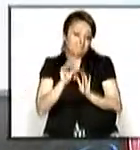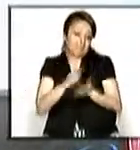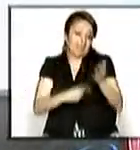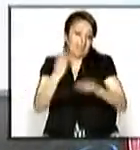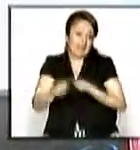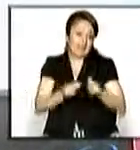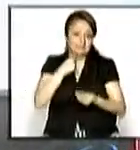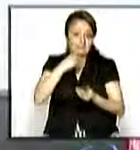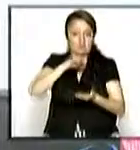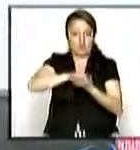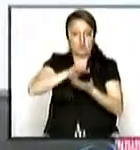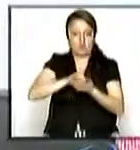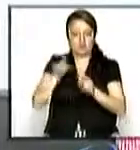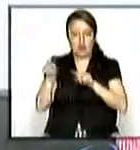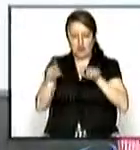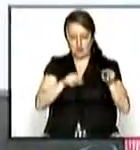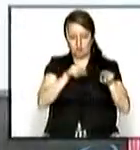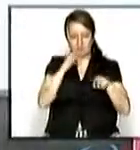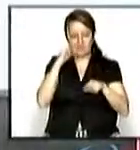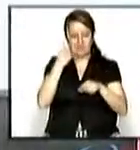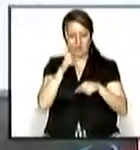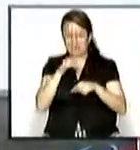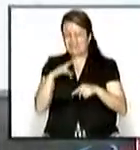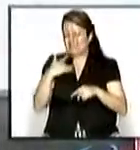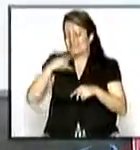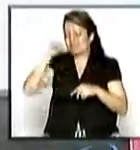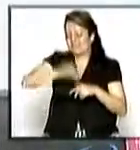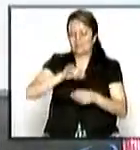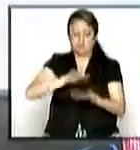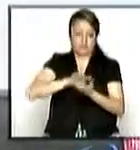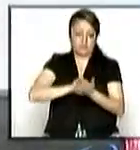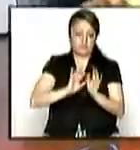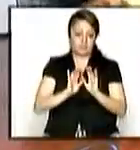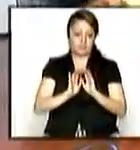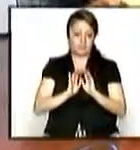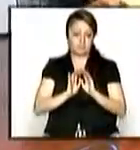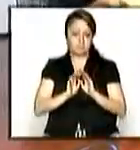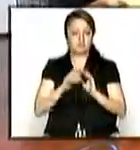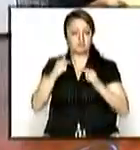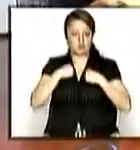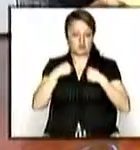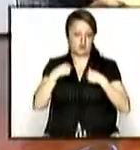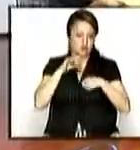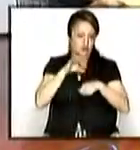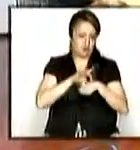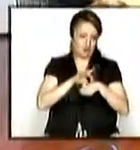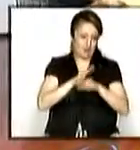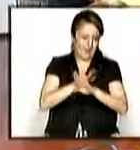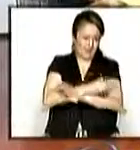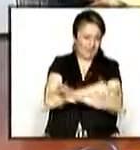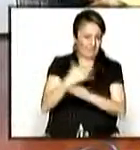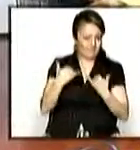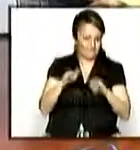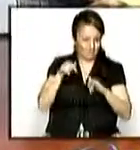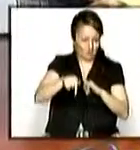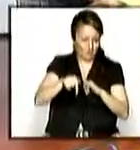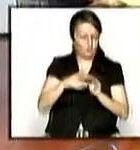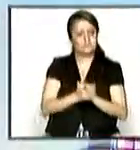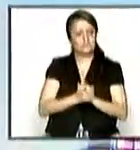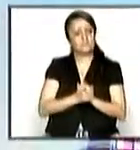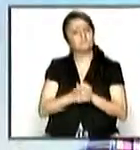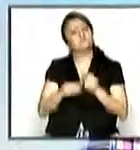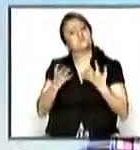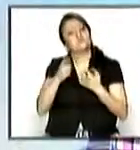eso genera juicios de valor. ¿Usted, doctor? No, todos. Bueno, yo antes de que termine el programa, quiero que